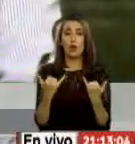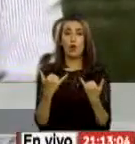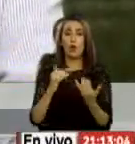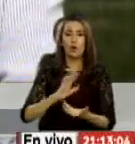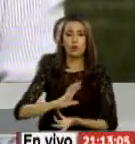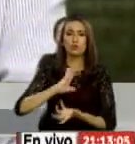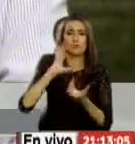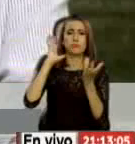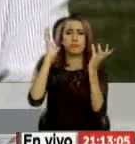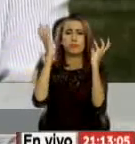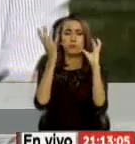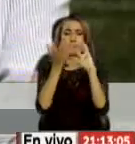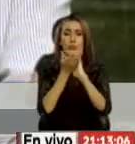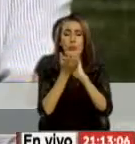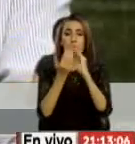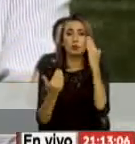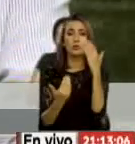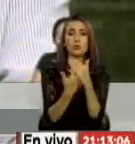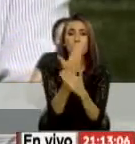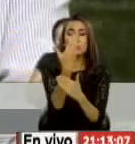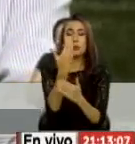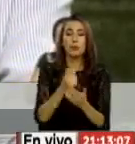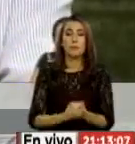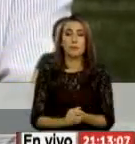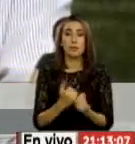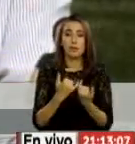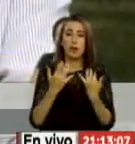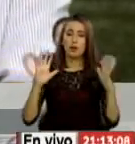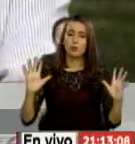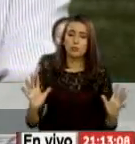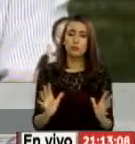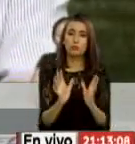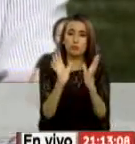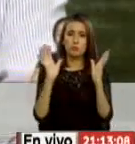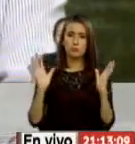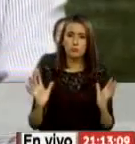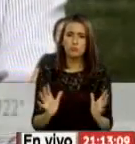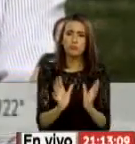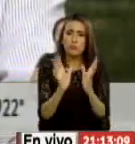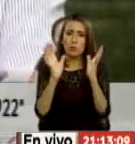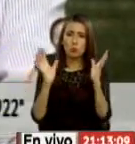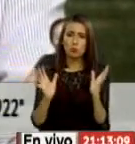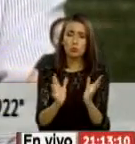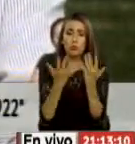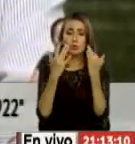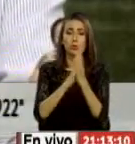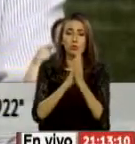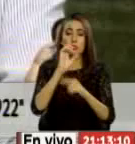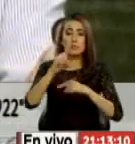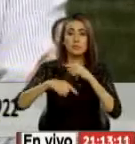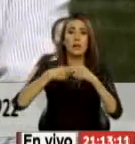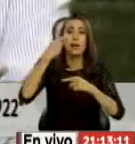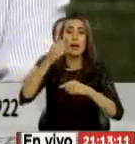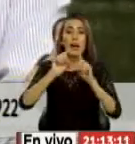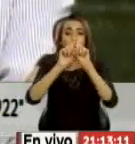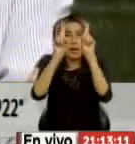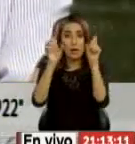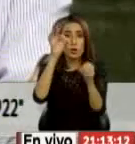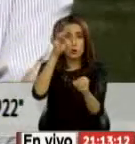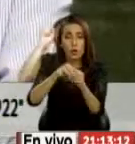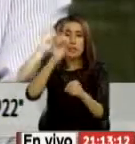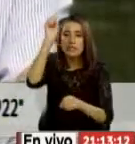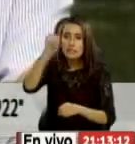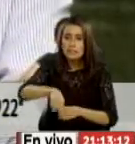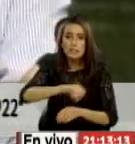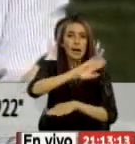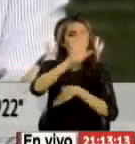Por eso, juntos debemos impulsar y dar en la próxima consulta